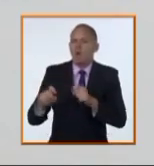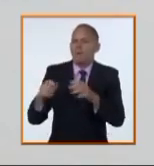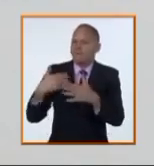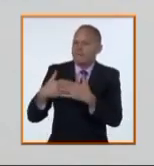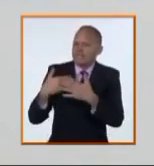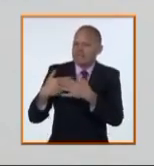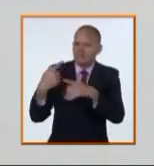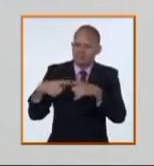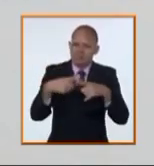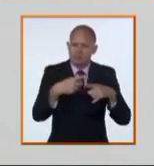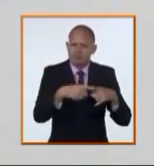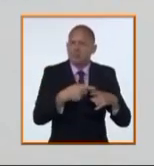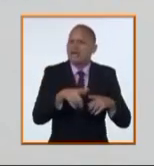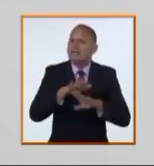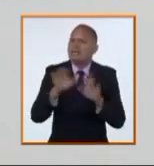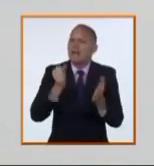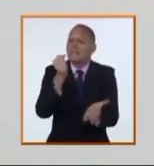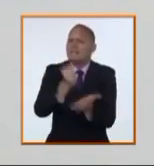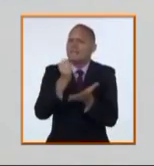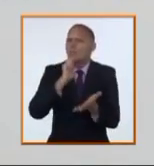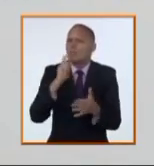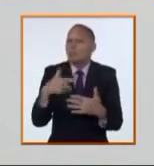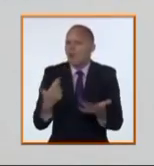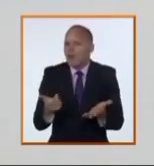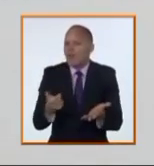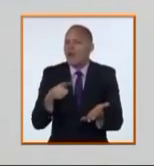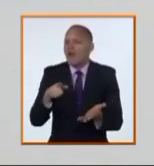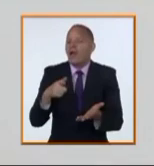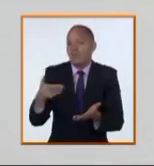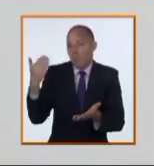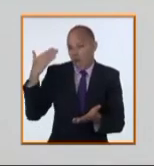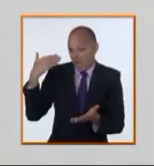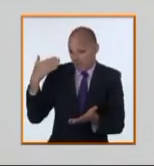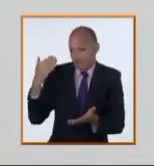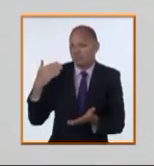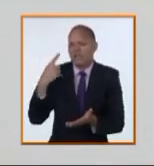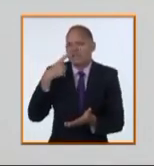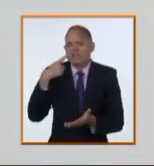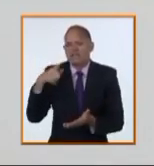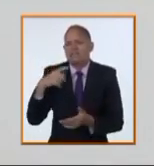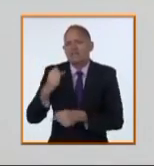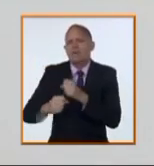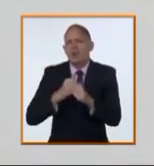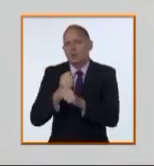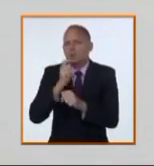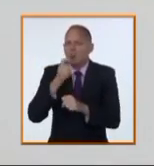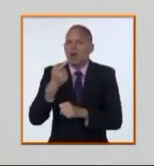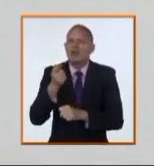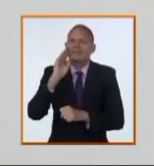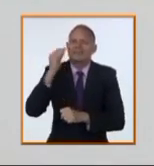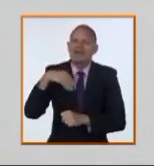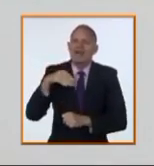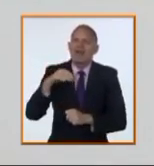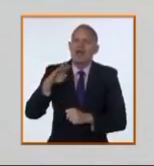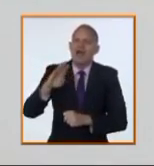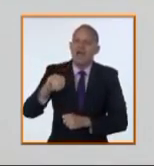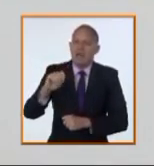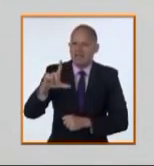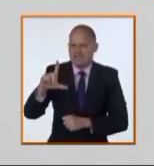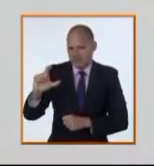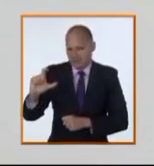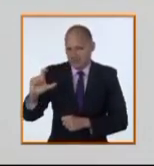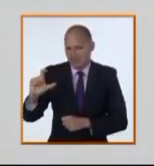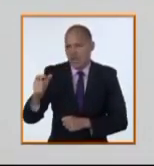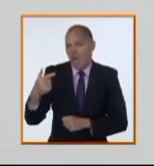ejercer la venta o efectuar la venta de productos en mlc esto aprobación y esta actividad